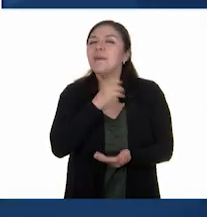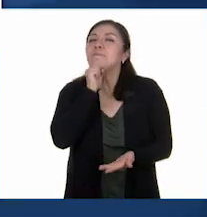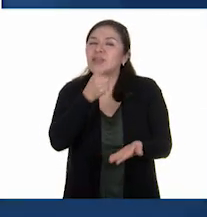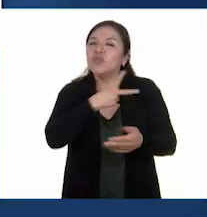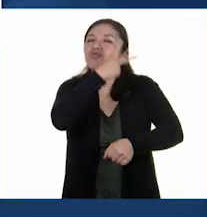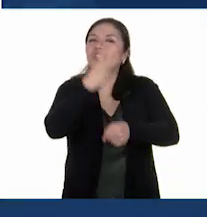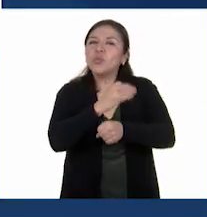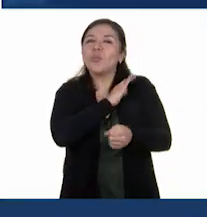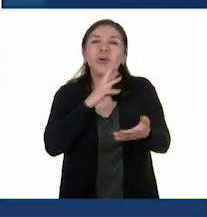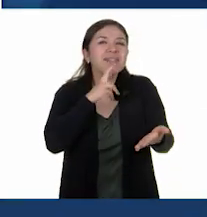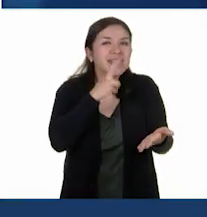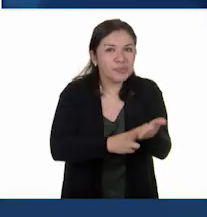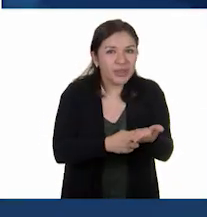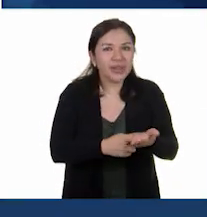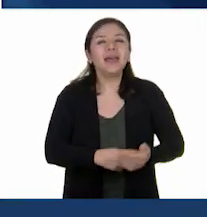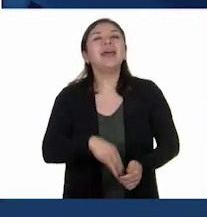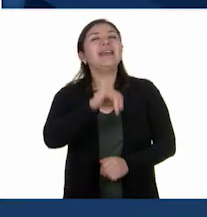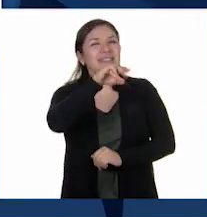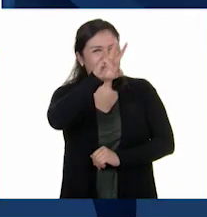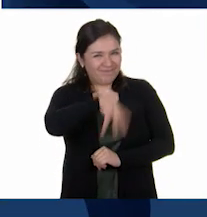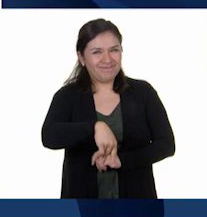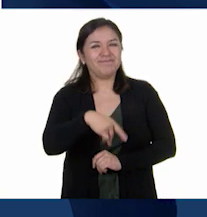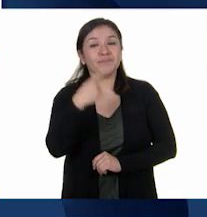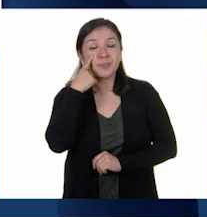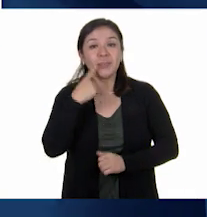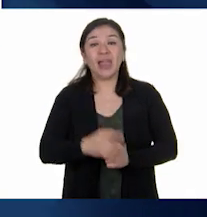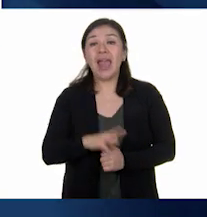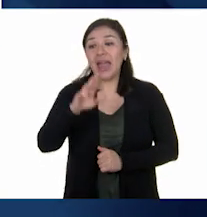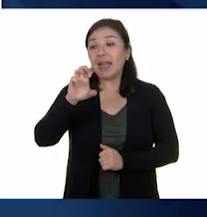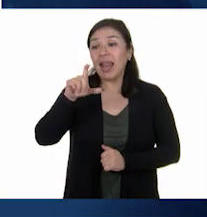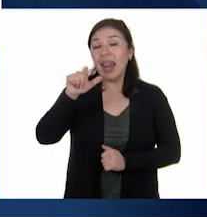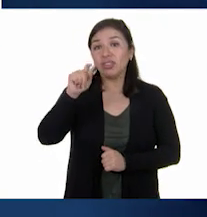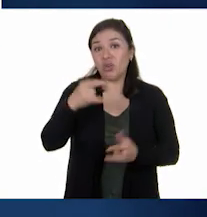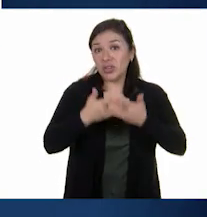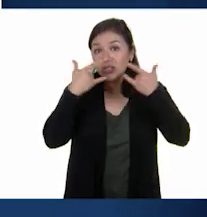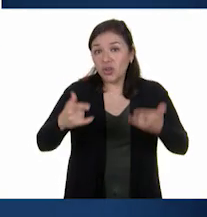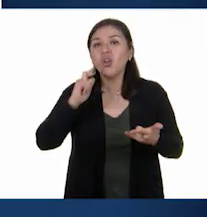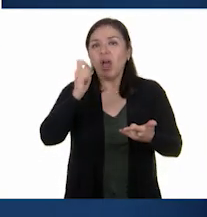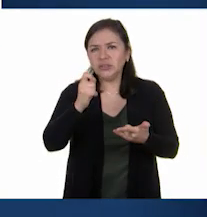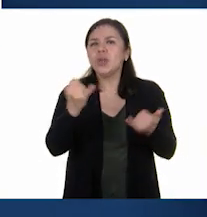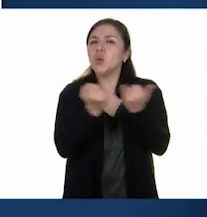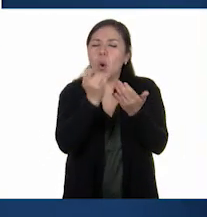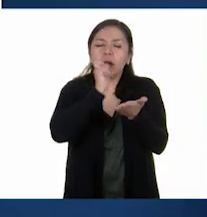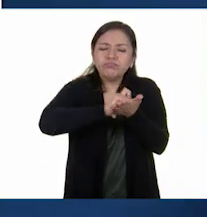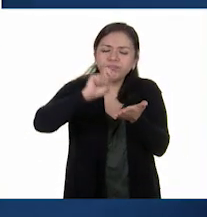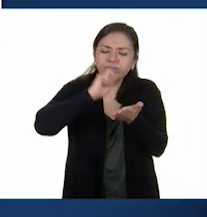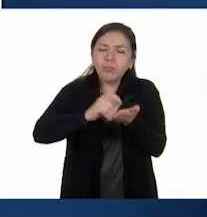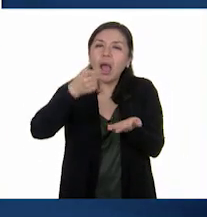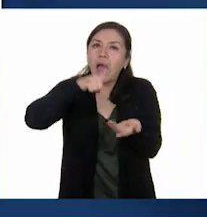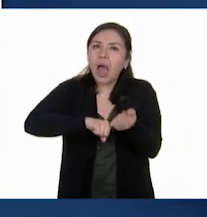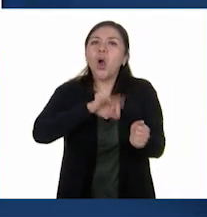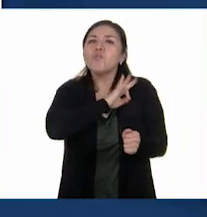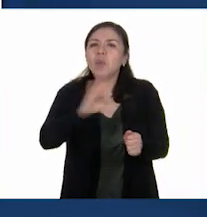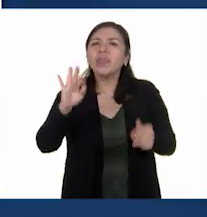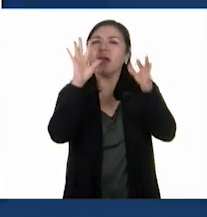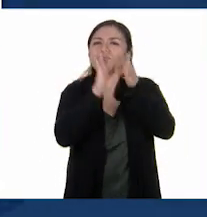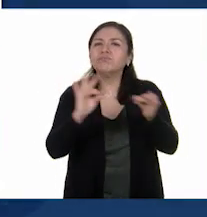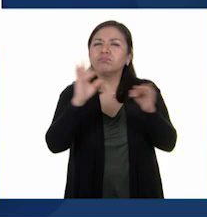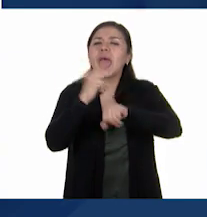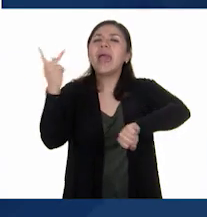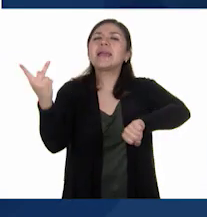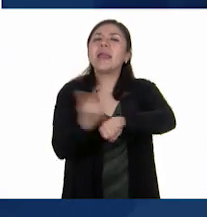la segunda pregunta. Así es, Gaby. Un relato histórico es una narración que da a conocer uno o varios